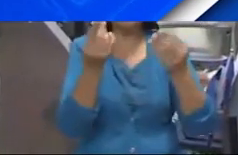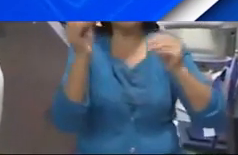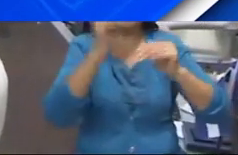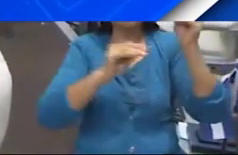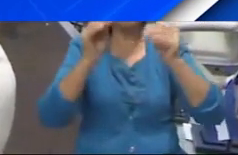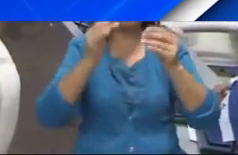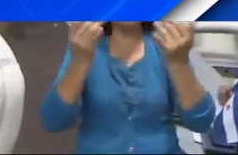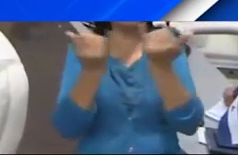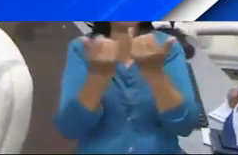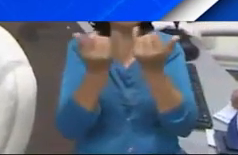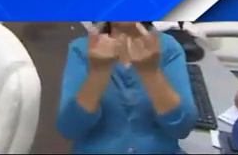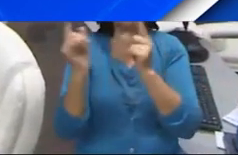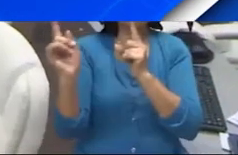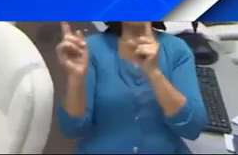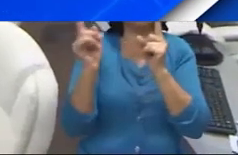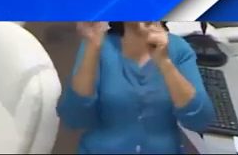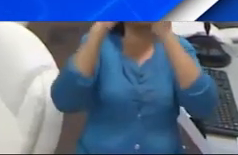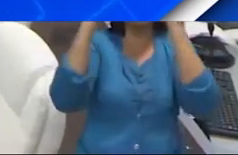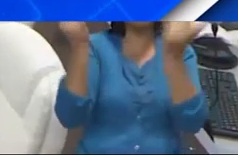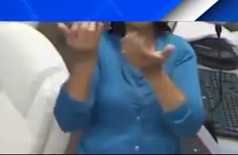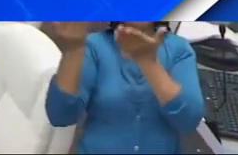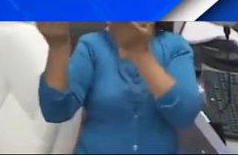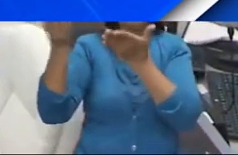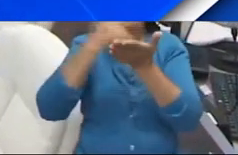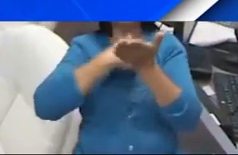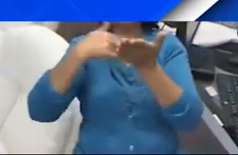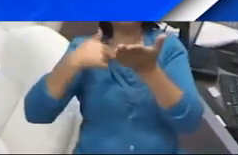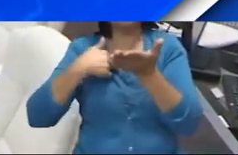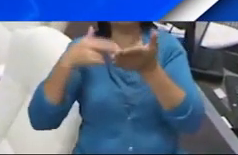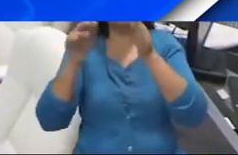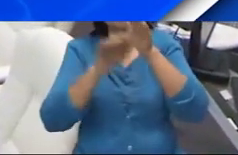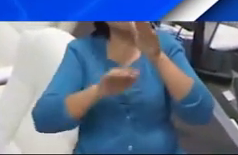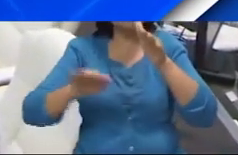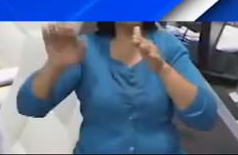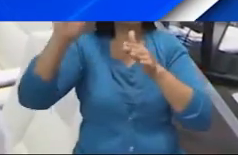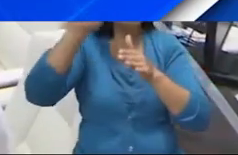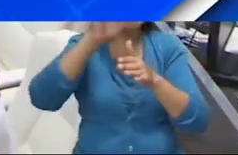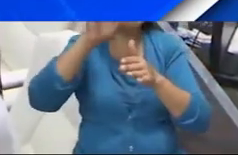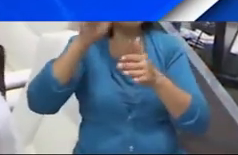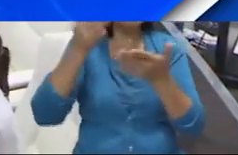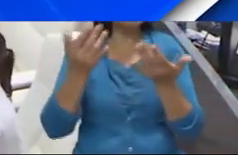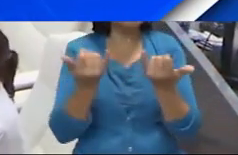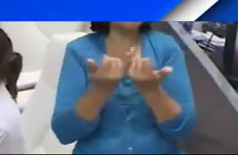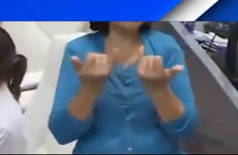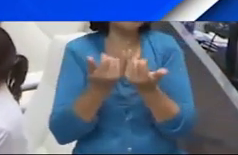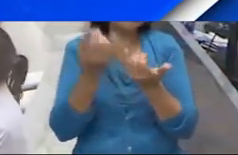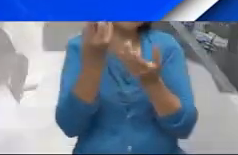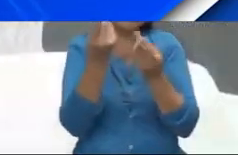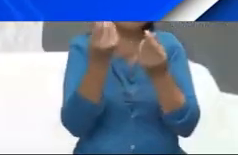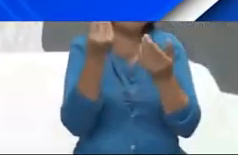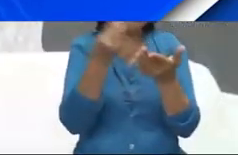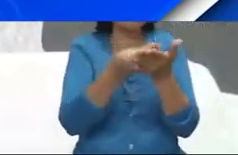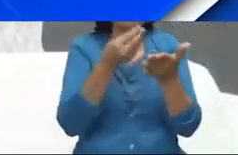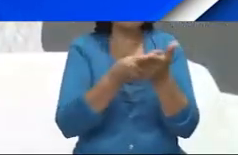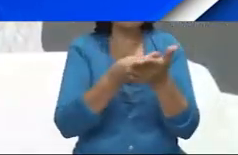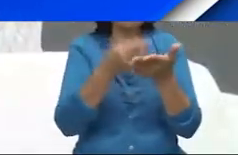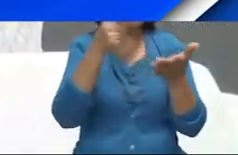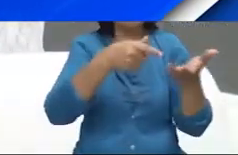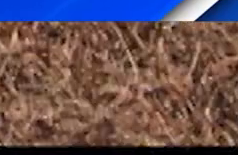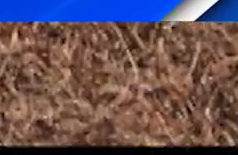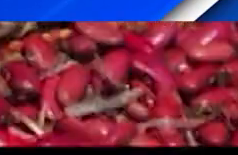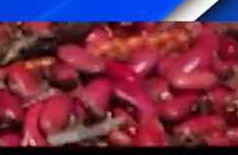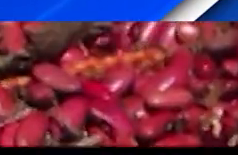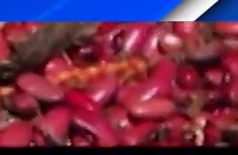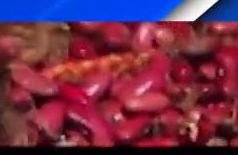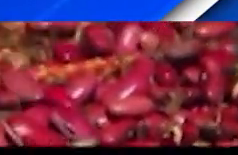e incrementar la competitividad internacional que genere mayores egresos a las